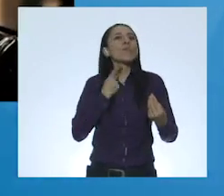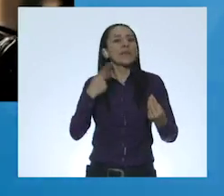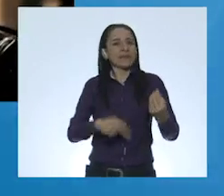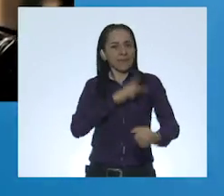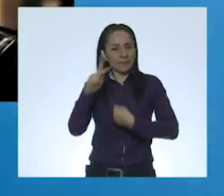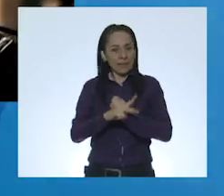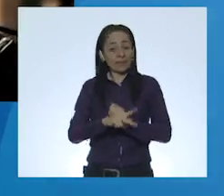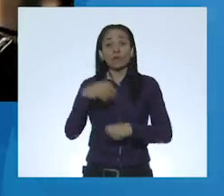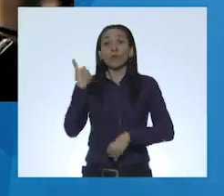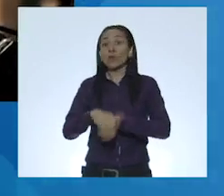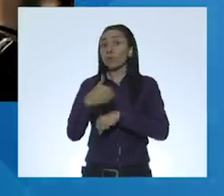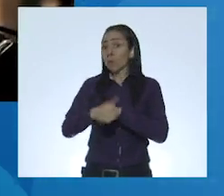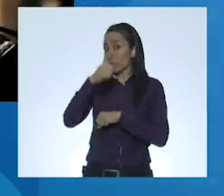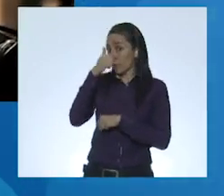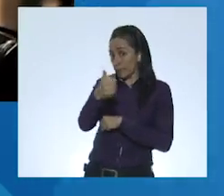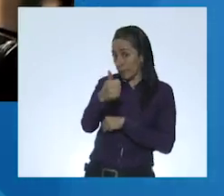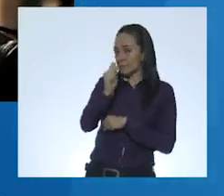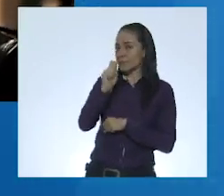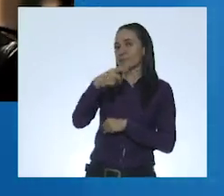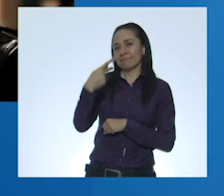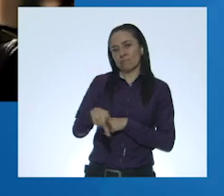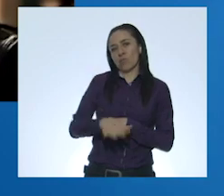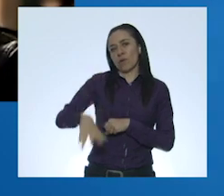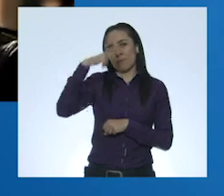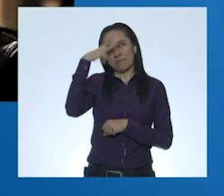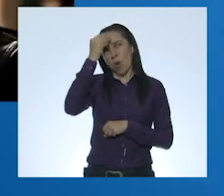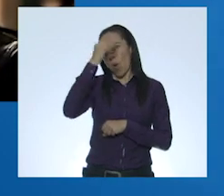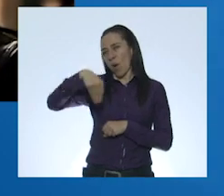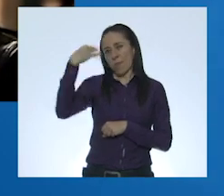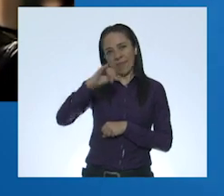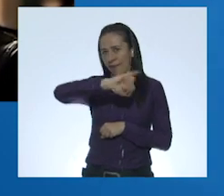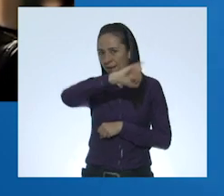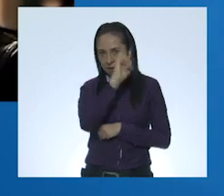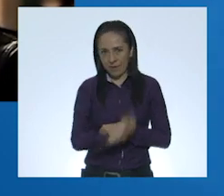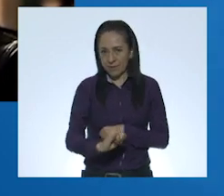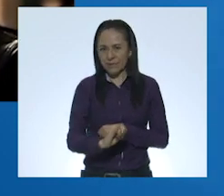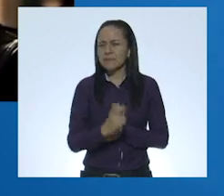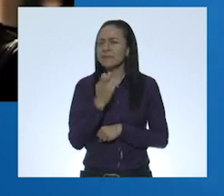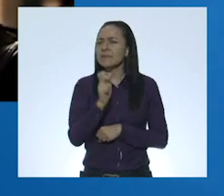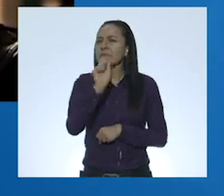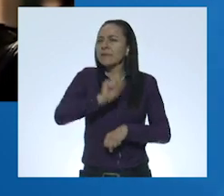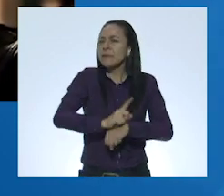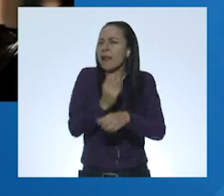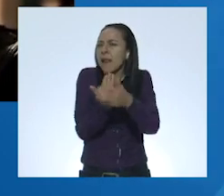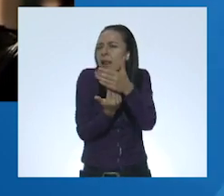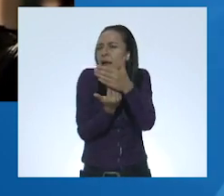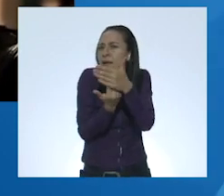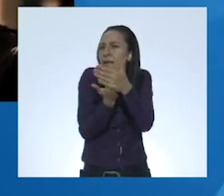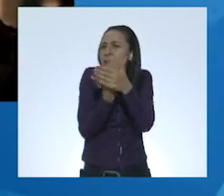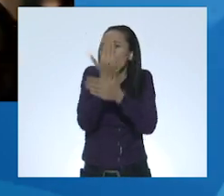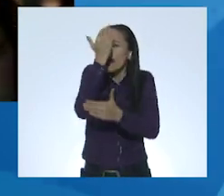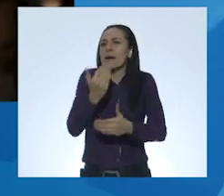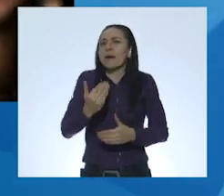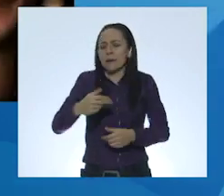posición se encuentra un hecho que los mexicanos nunca olvidaremos. Ocurrió aquella apacible mañana cuando México se